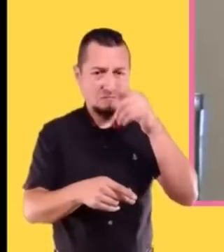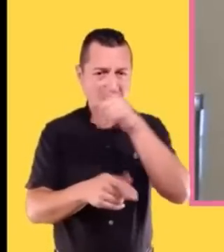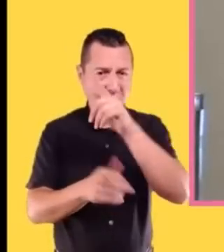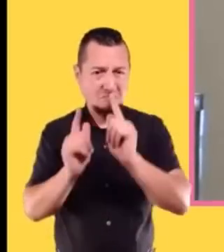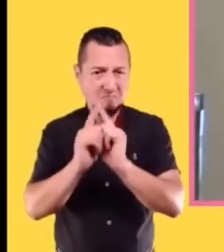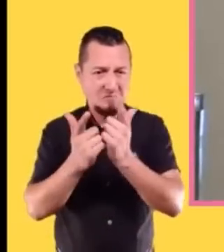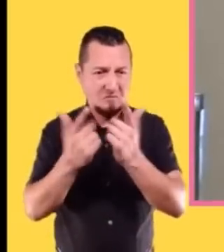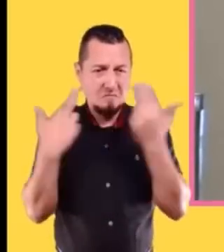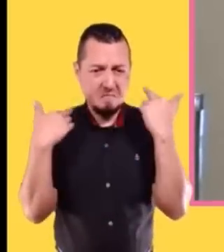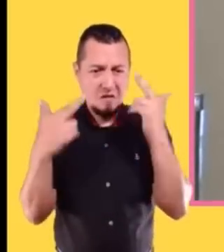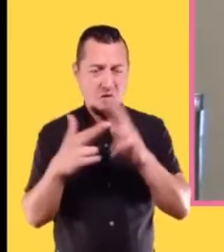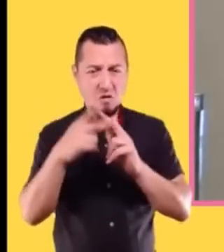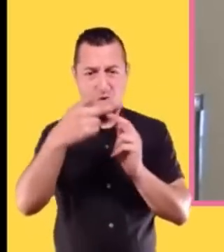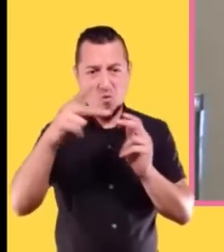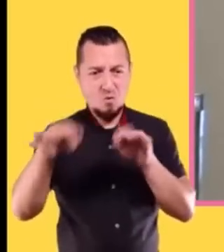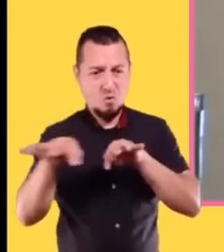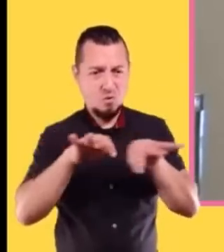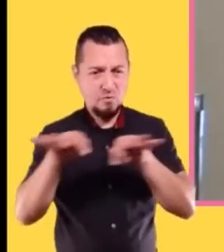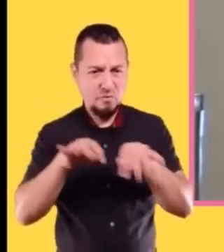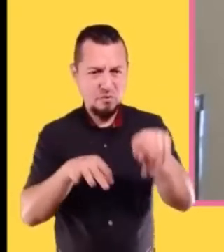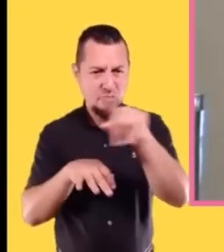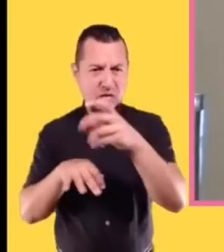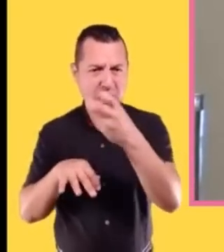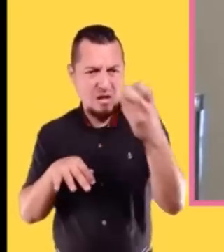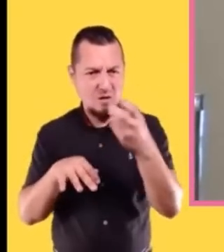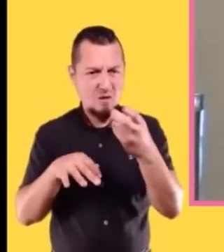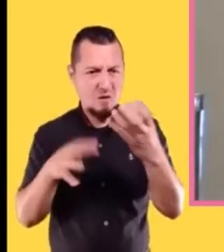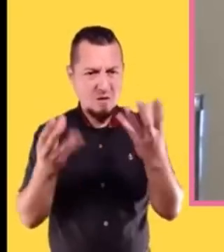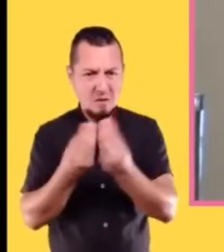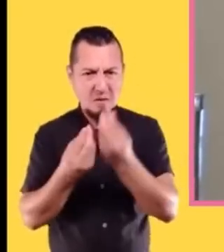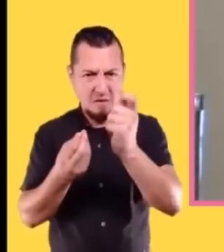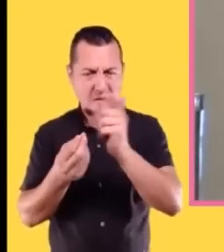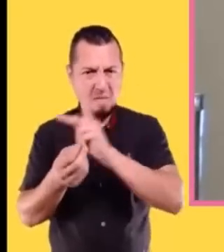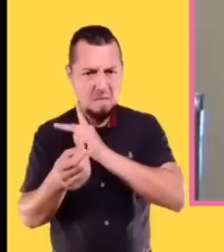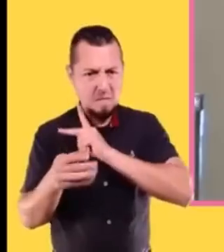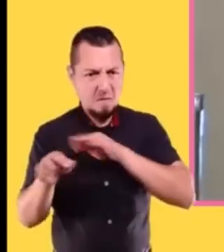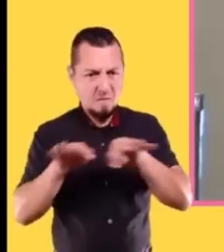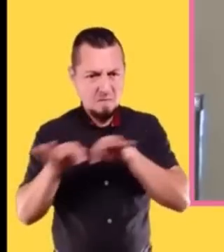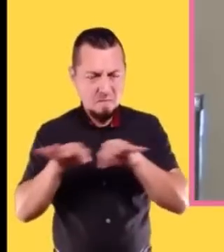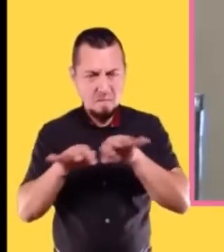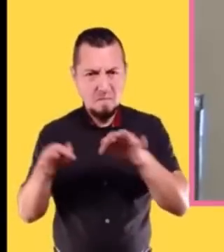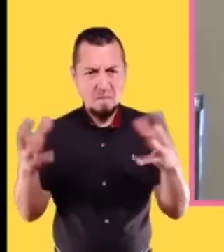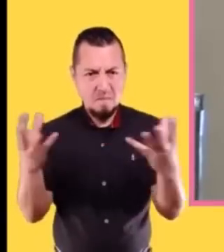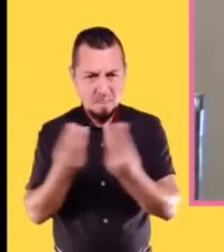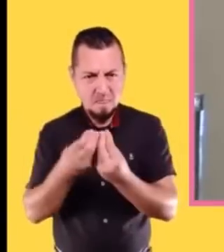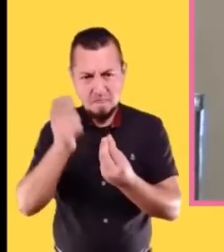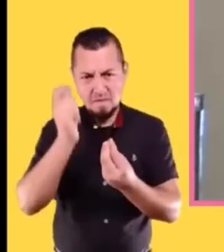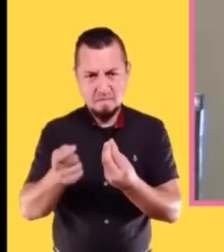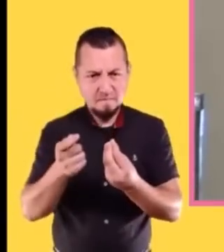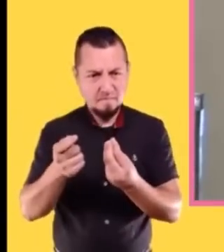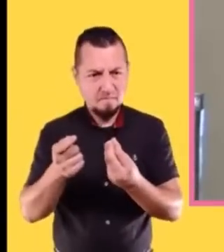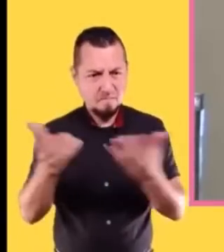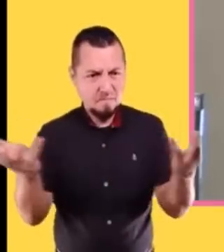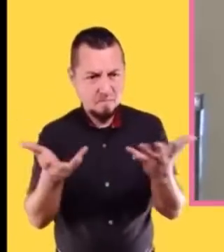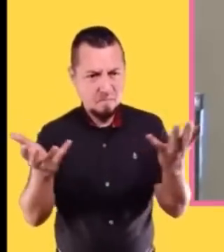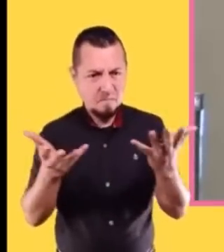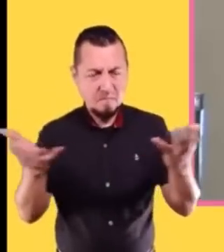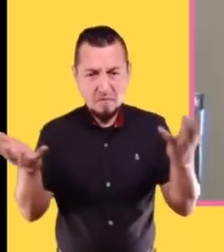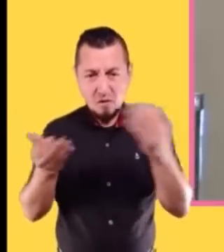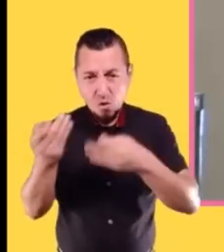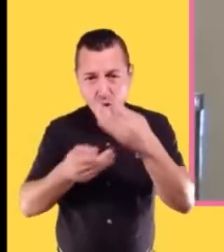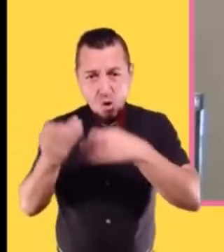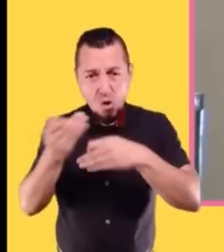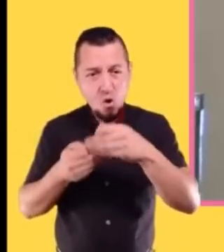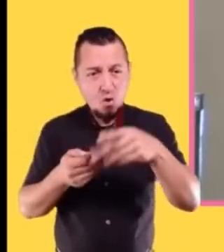maestros y todo esto, ¿qué es? Es lo mismo. Esto es parte del trabajo que estamos haciendo con el